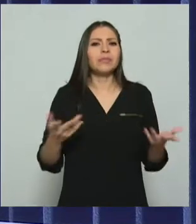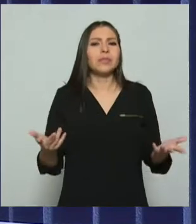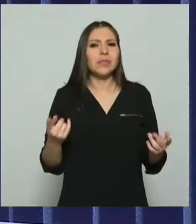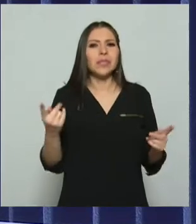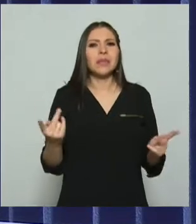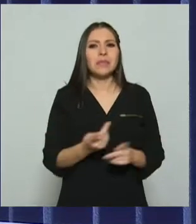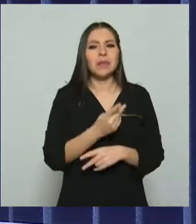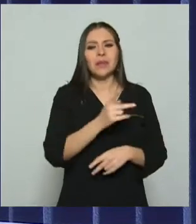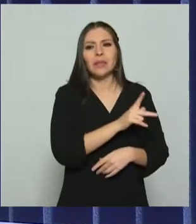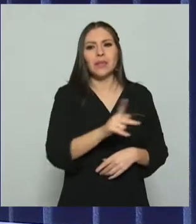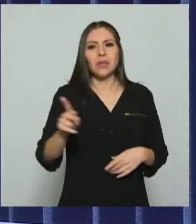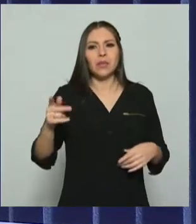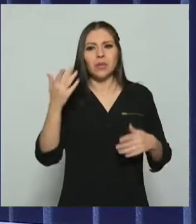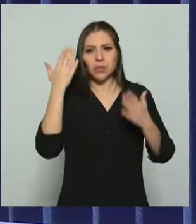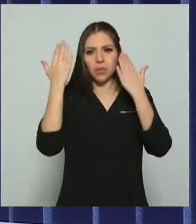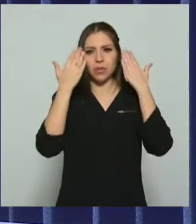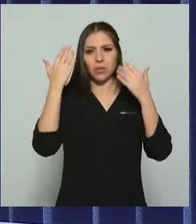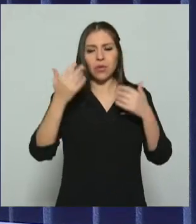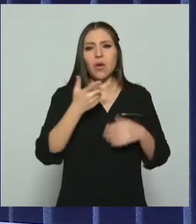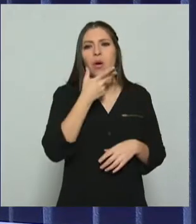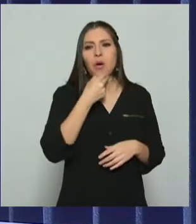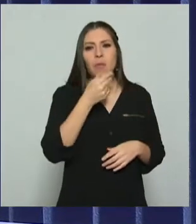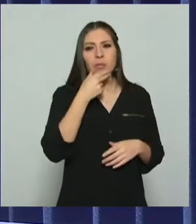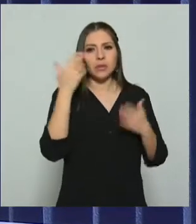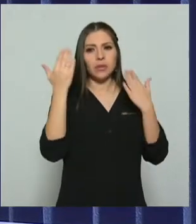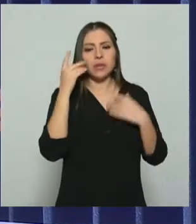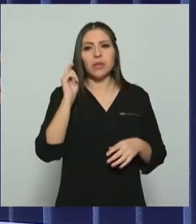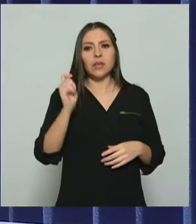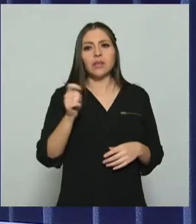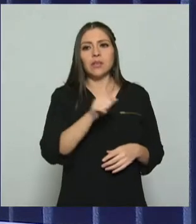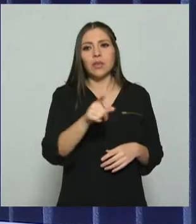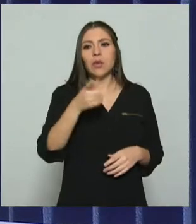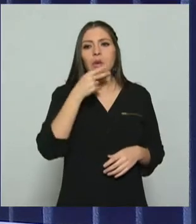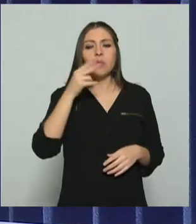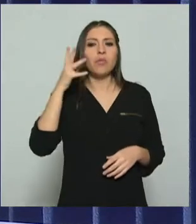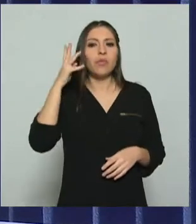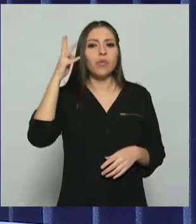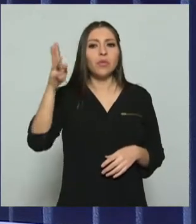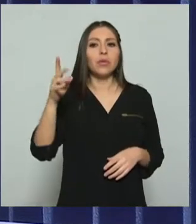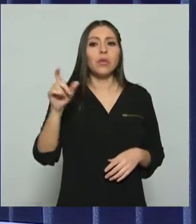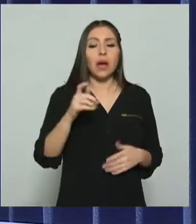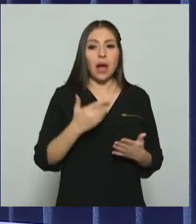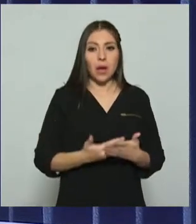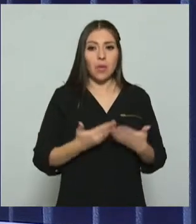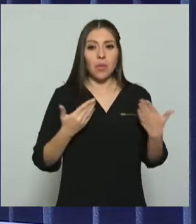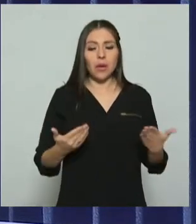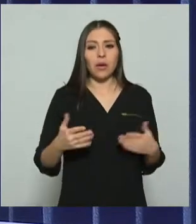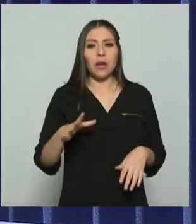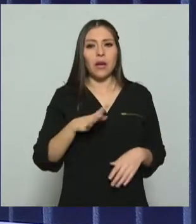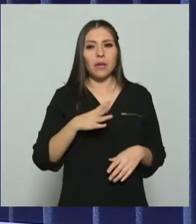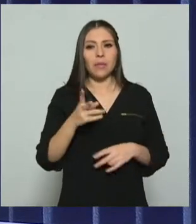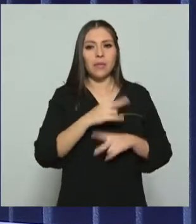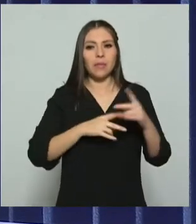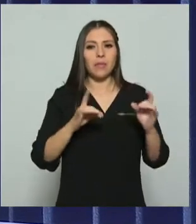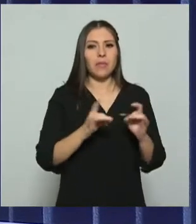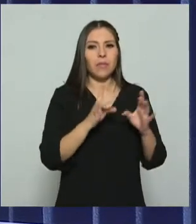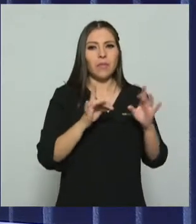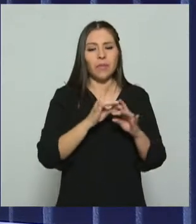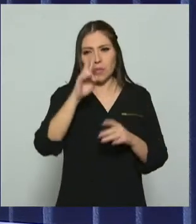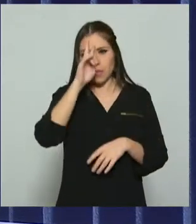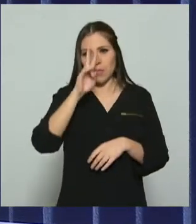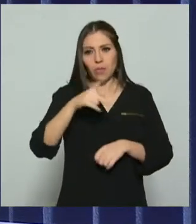estos individuos, estudiantes, hombres, que son los hombres del futuro, cuando en el presente están causando desgracia y